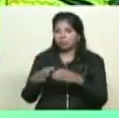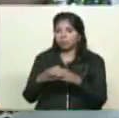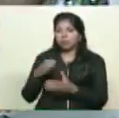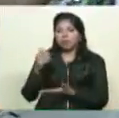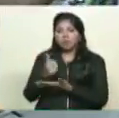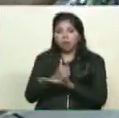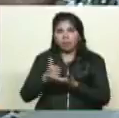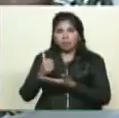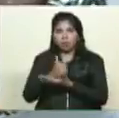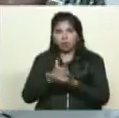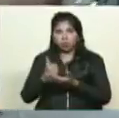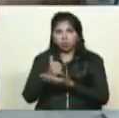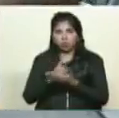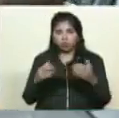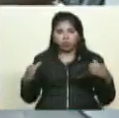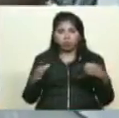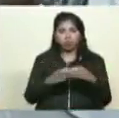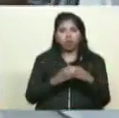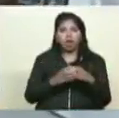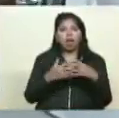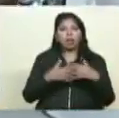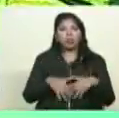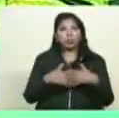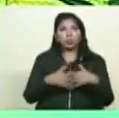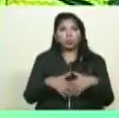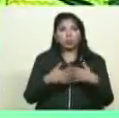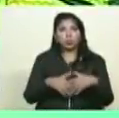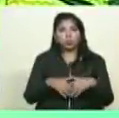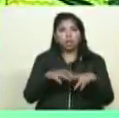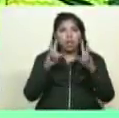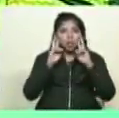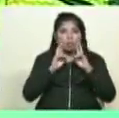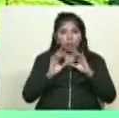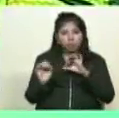farmacéutico e industrial de higiene y limpieza.